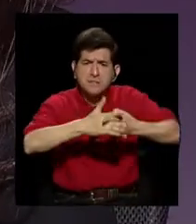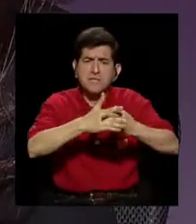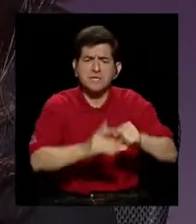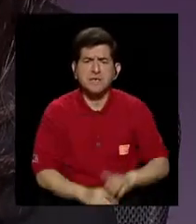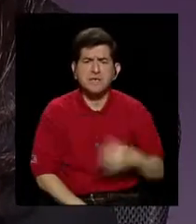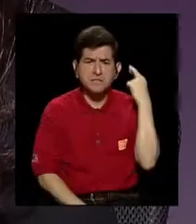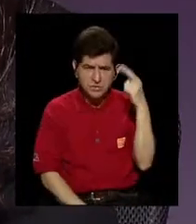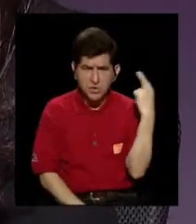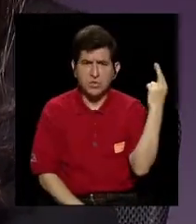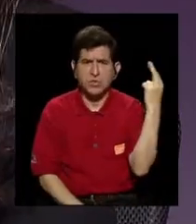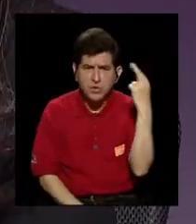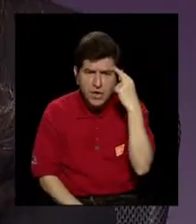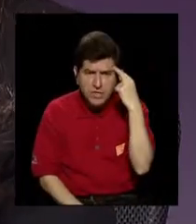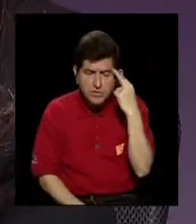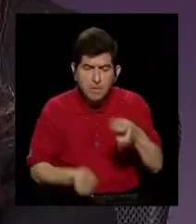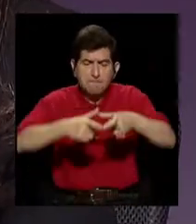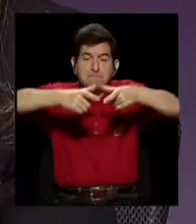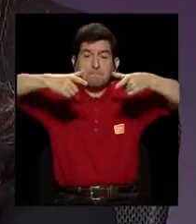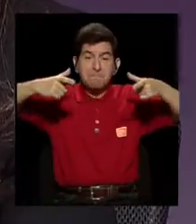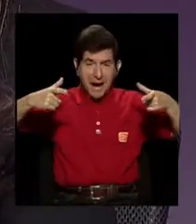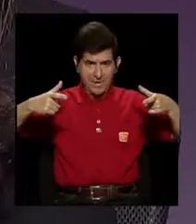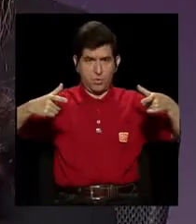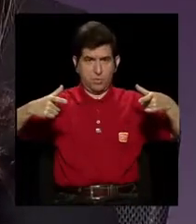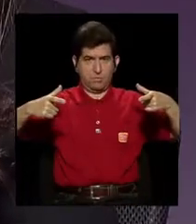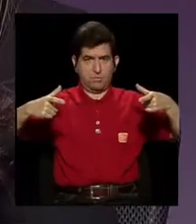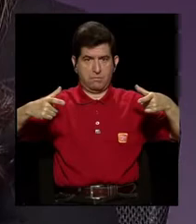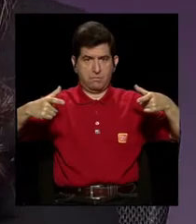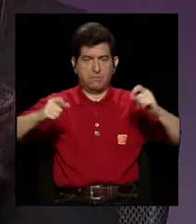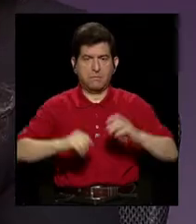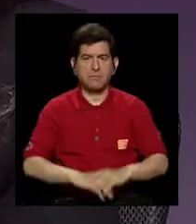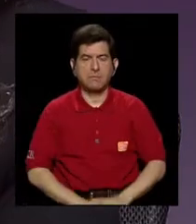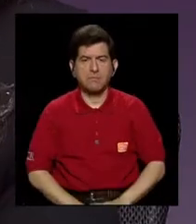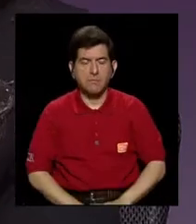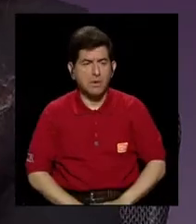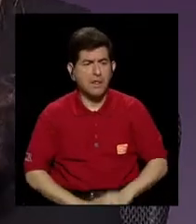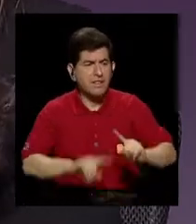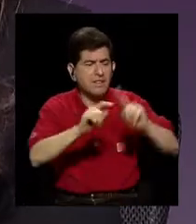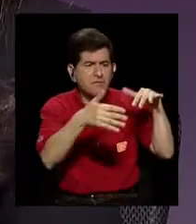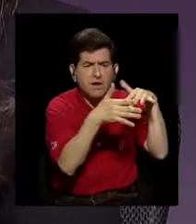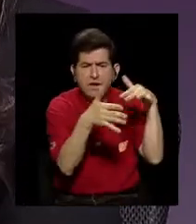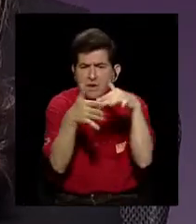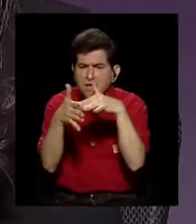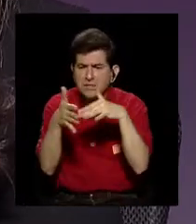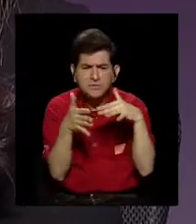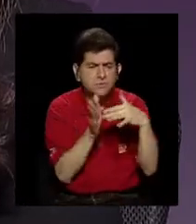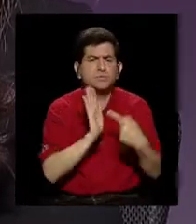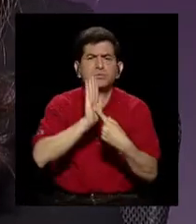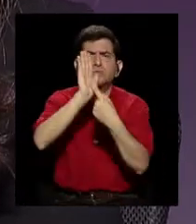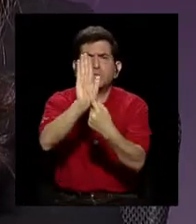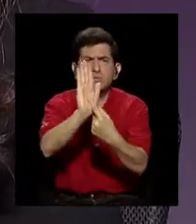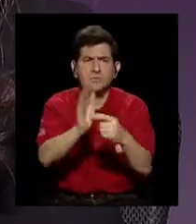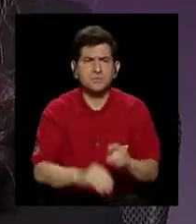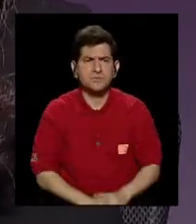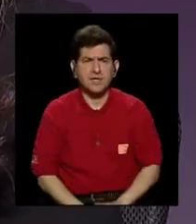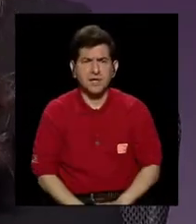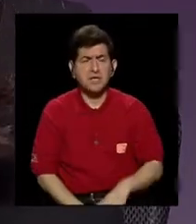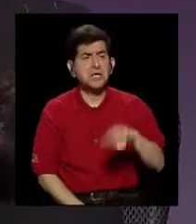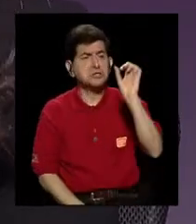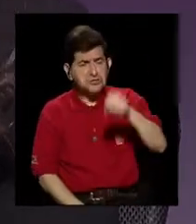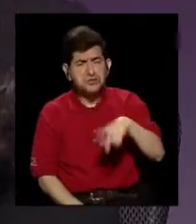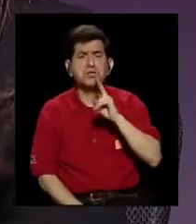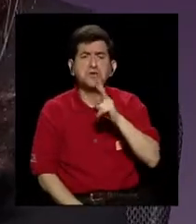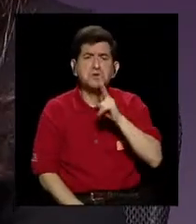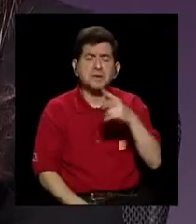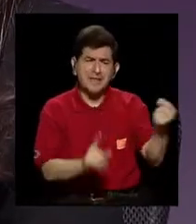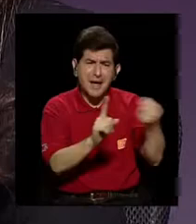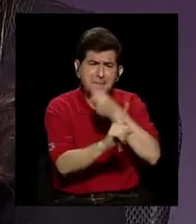hay causas macro, o sea, hay muchos estudios que han dicho que si bien es